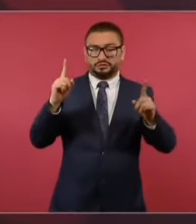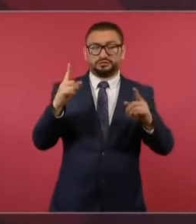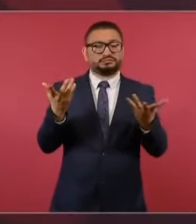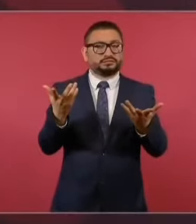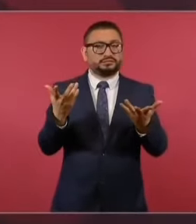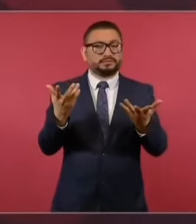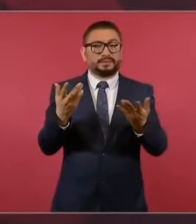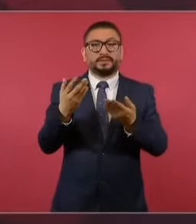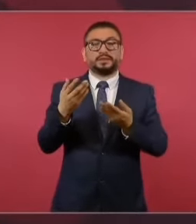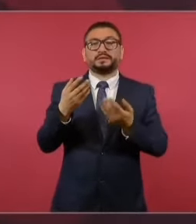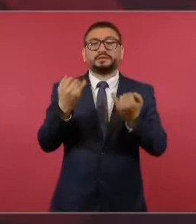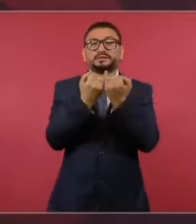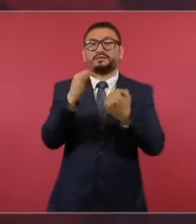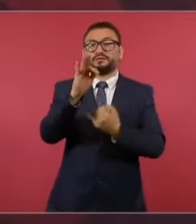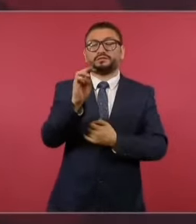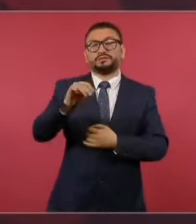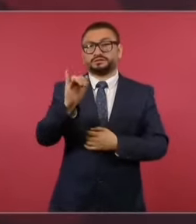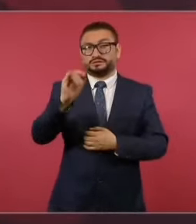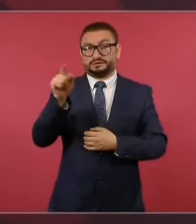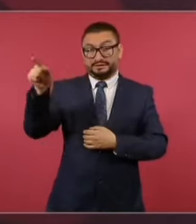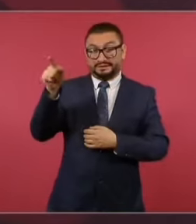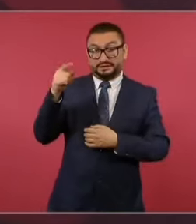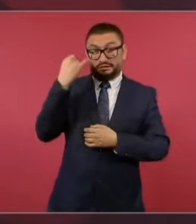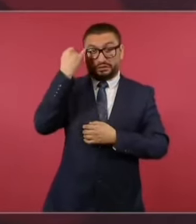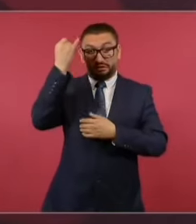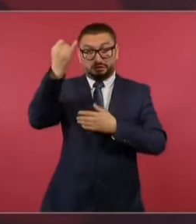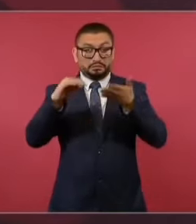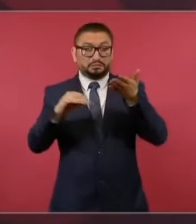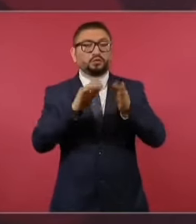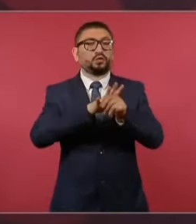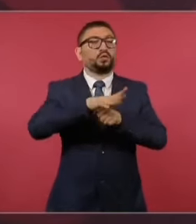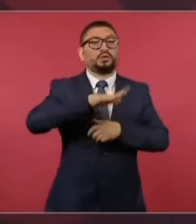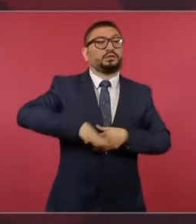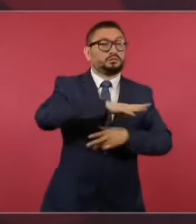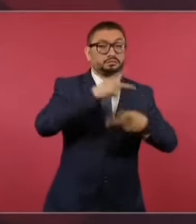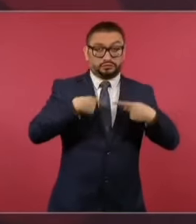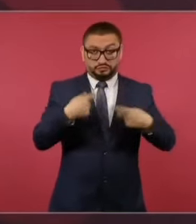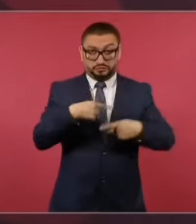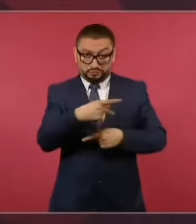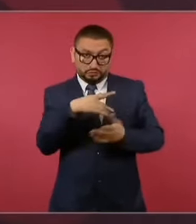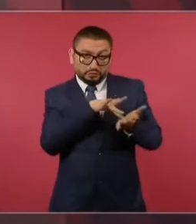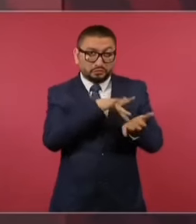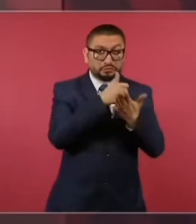agenda del Fondo Monetario Internacional combatir la pobreza,